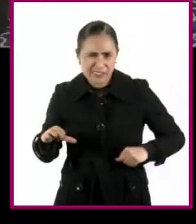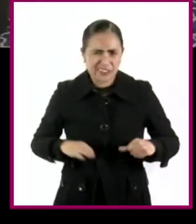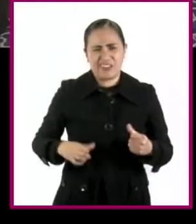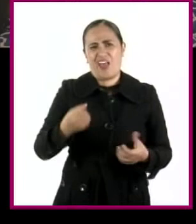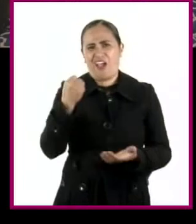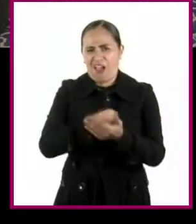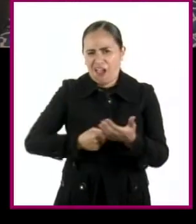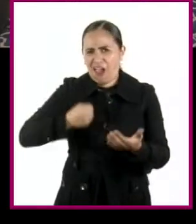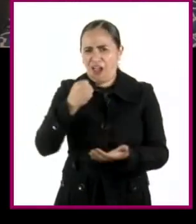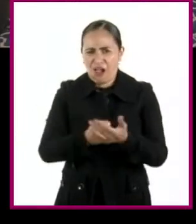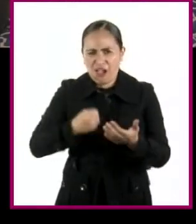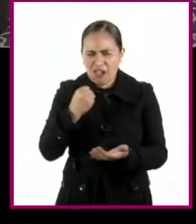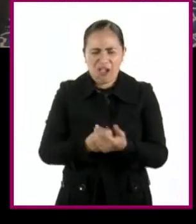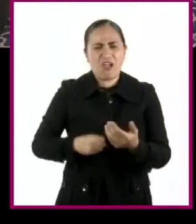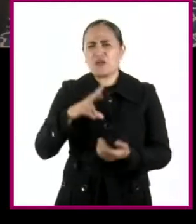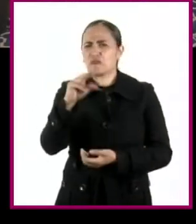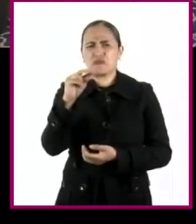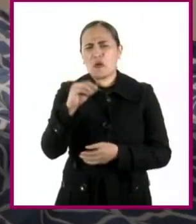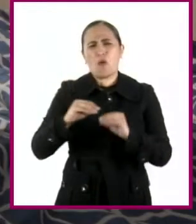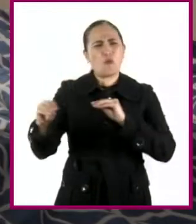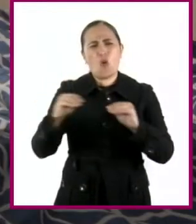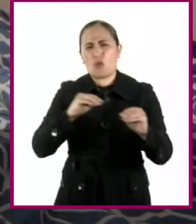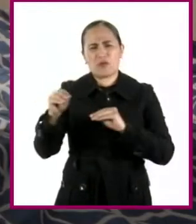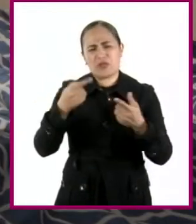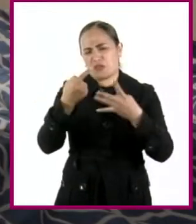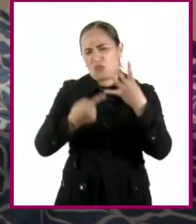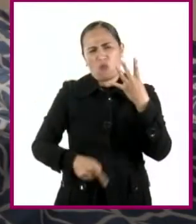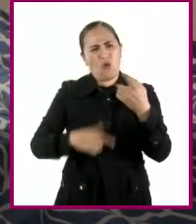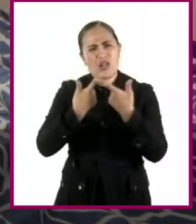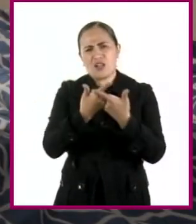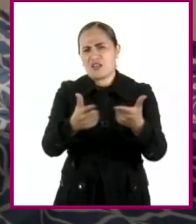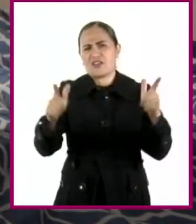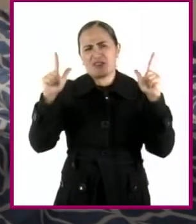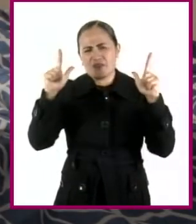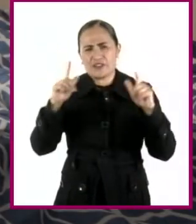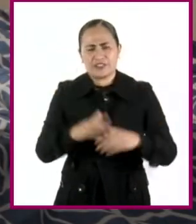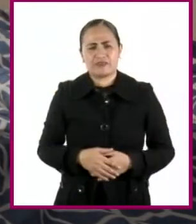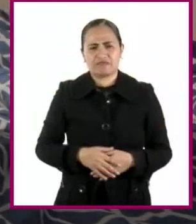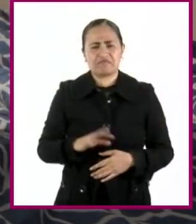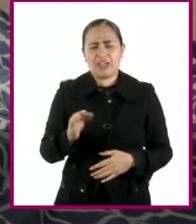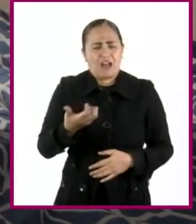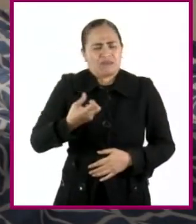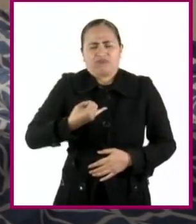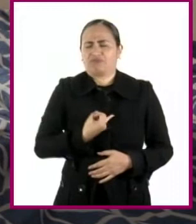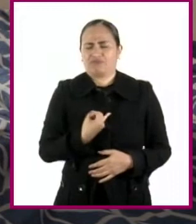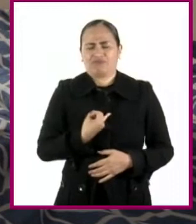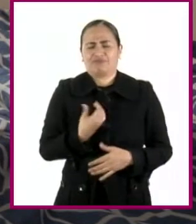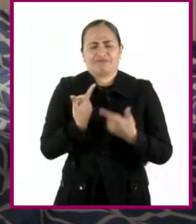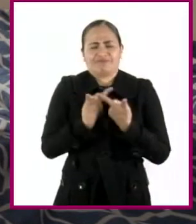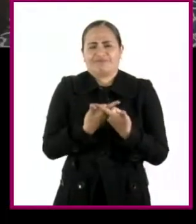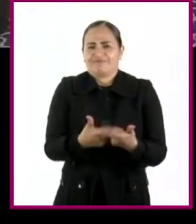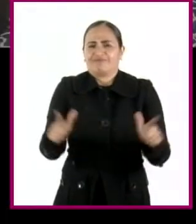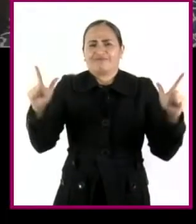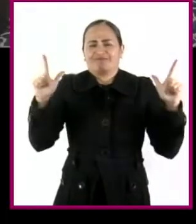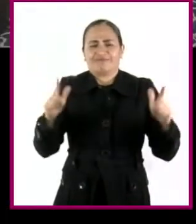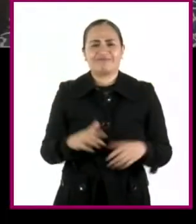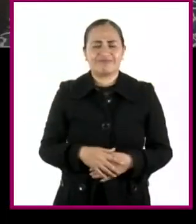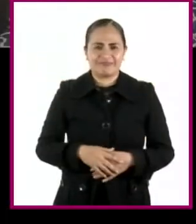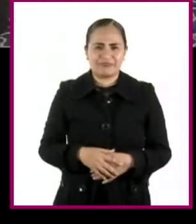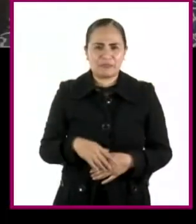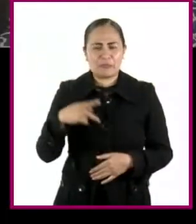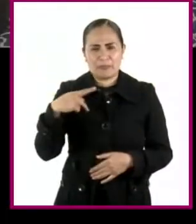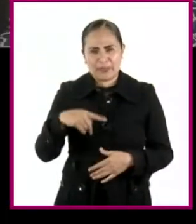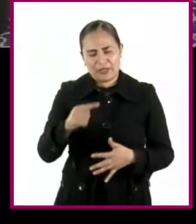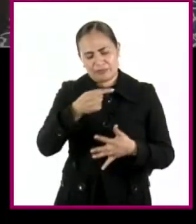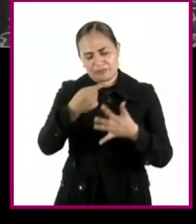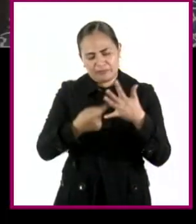se puede experimentar con un sinfín de movimientos. Se podría resumir con dejar ser, ser libre en el espacio, pero hay varias